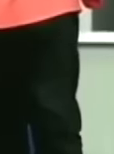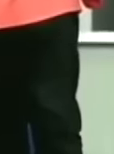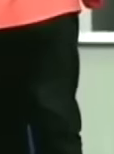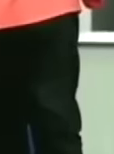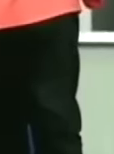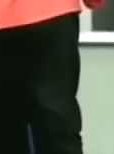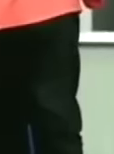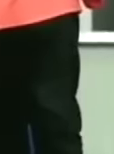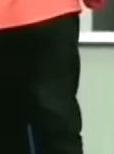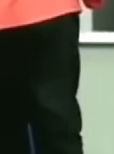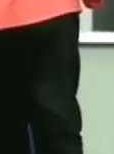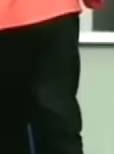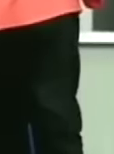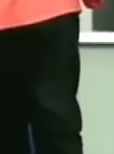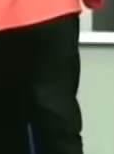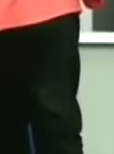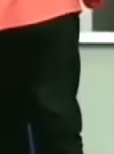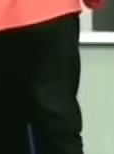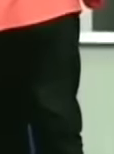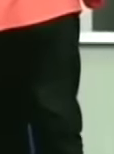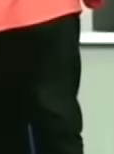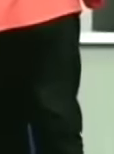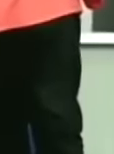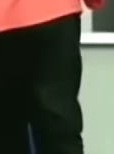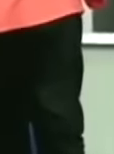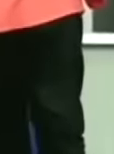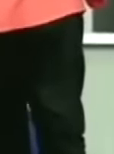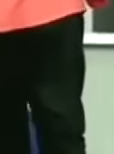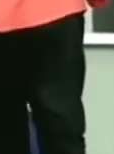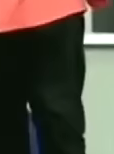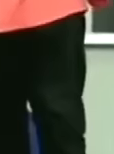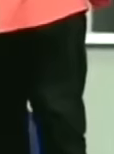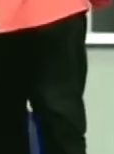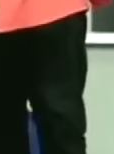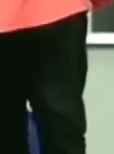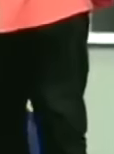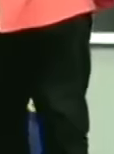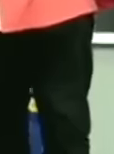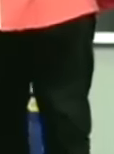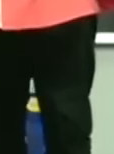agárrala. Pobotito Mo, tatuela.